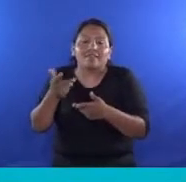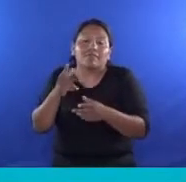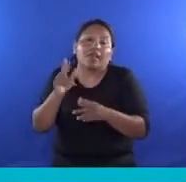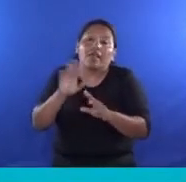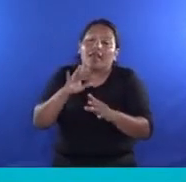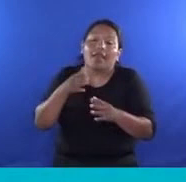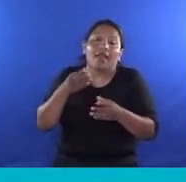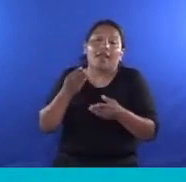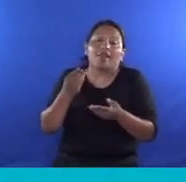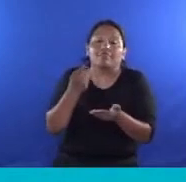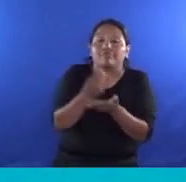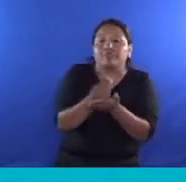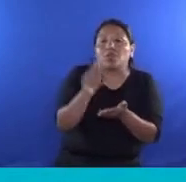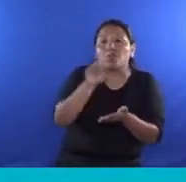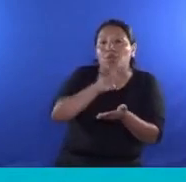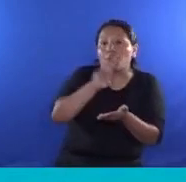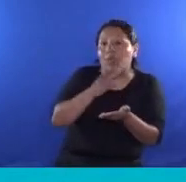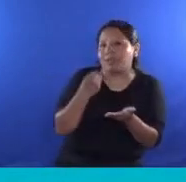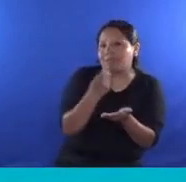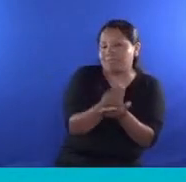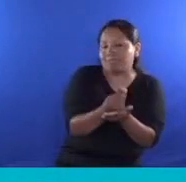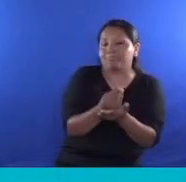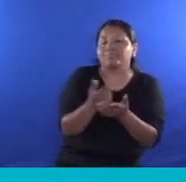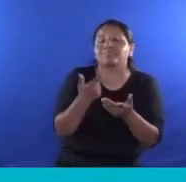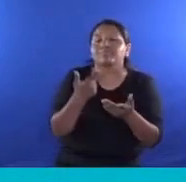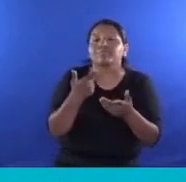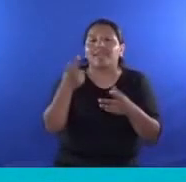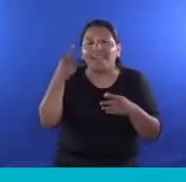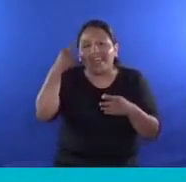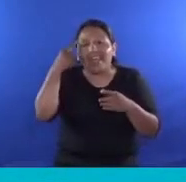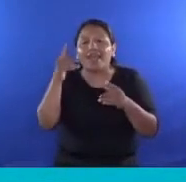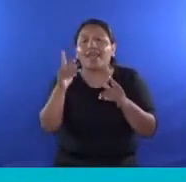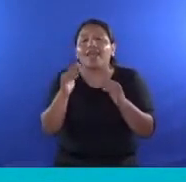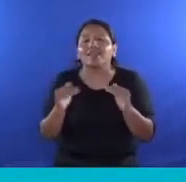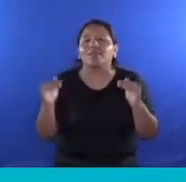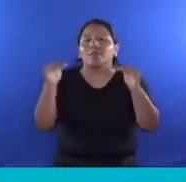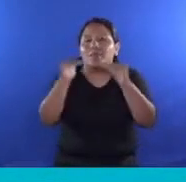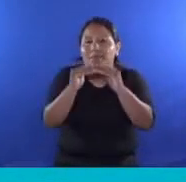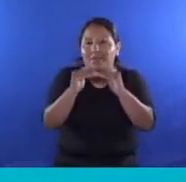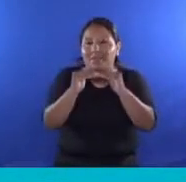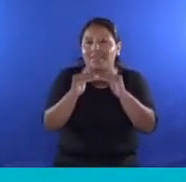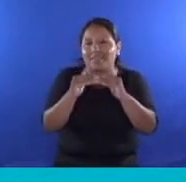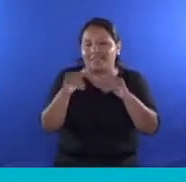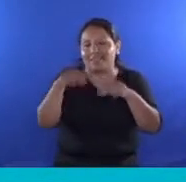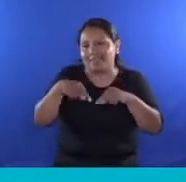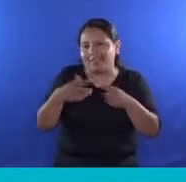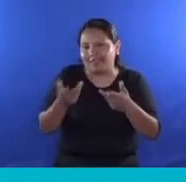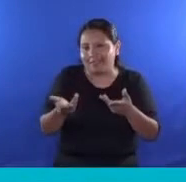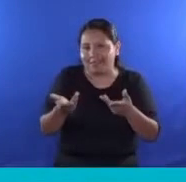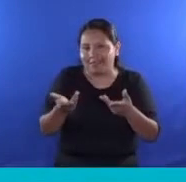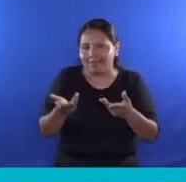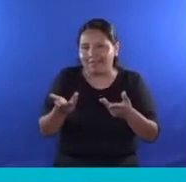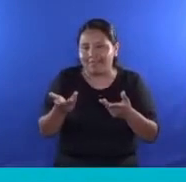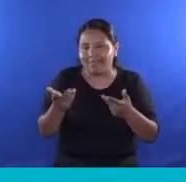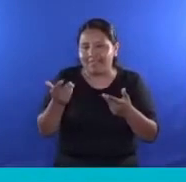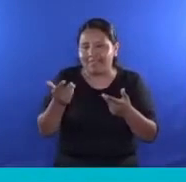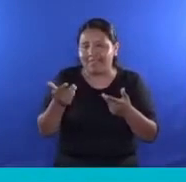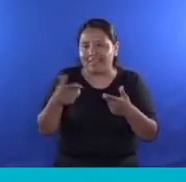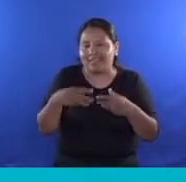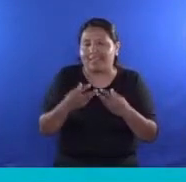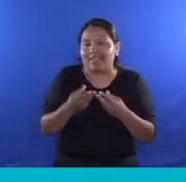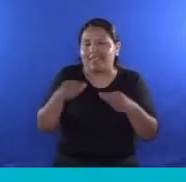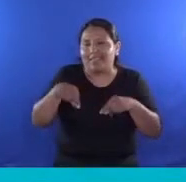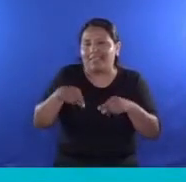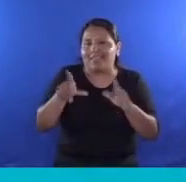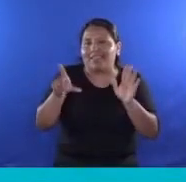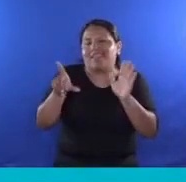mujer al recinto, tratando de trabajar sobre la idea de paridad originaria que tiene el espíritu de la